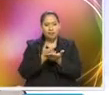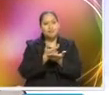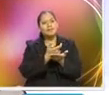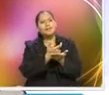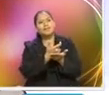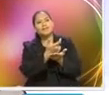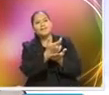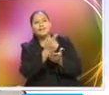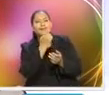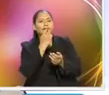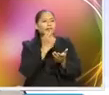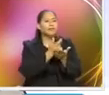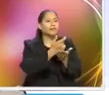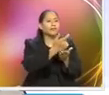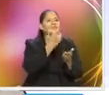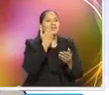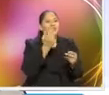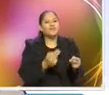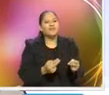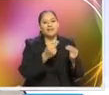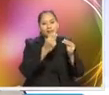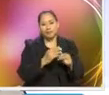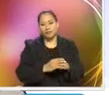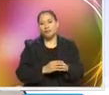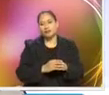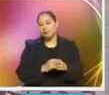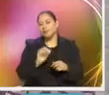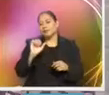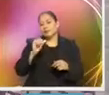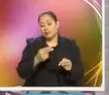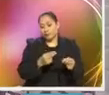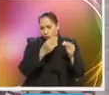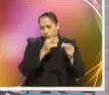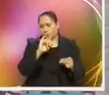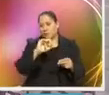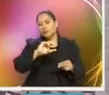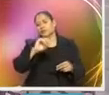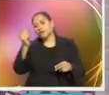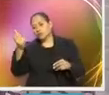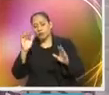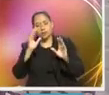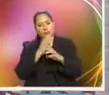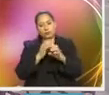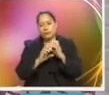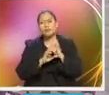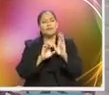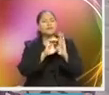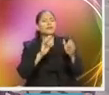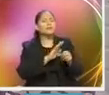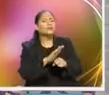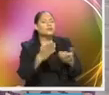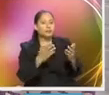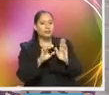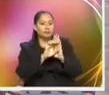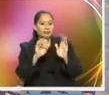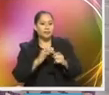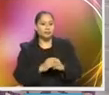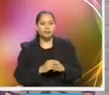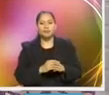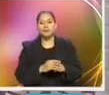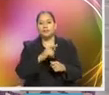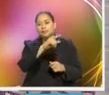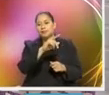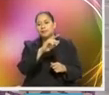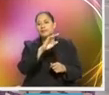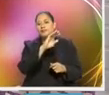un negocio. Eso en el caso que inviertas en algún instrumento. El negocio ahorita no lo vamos a tocar. Un instrumento, dame un ejemplo de Un instrumento es un